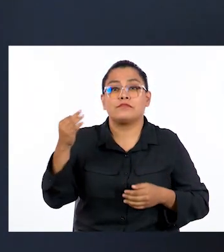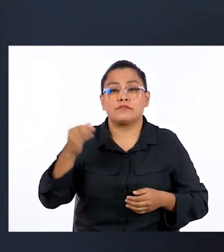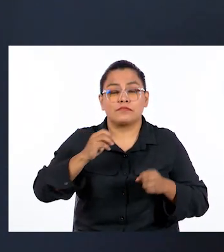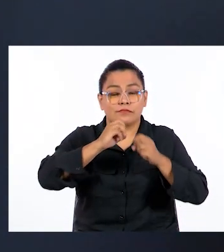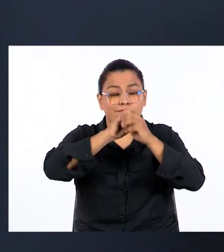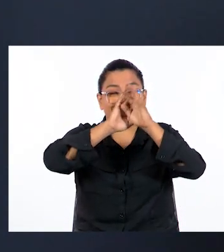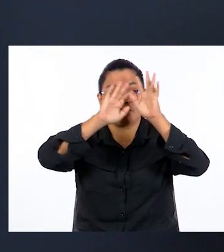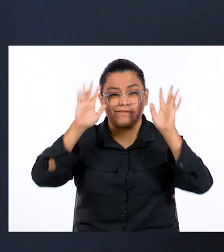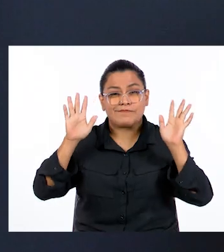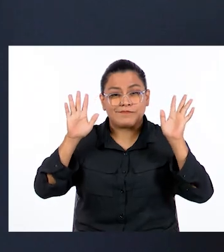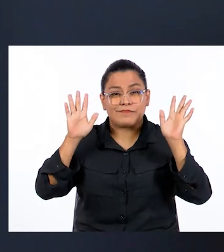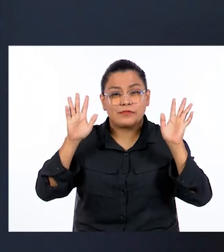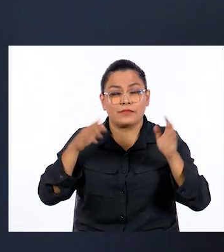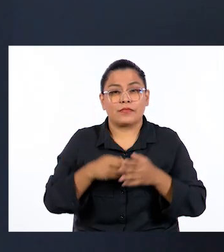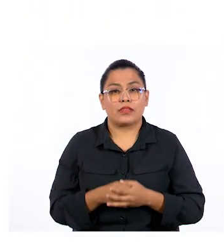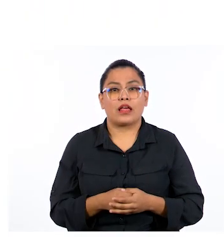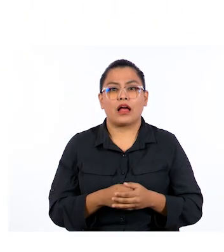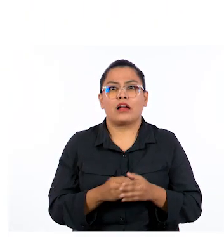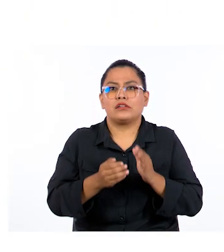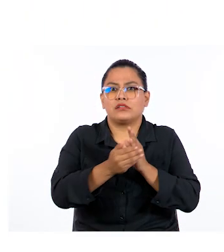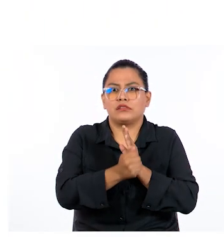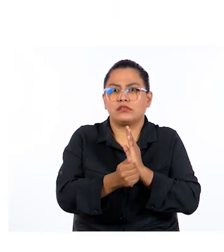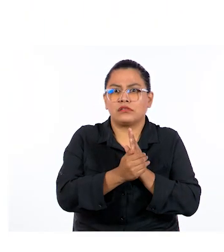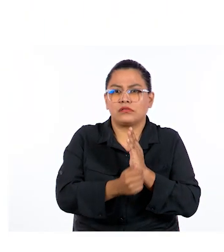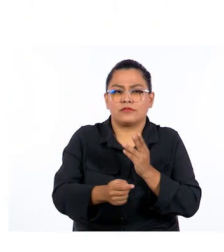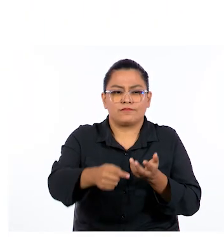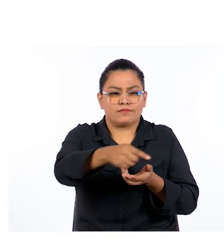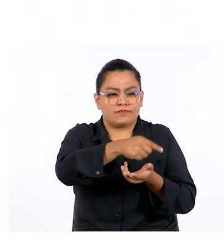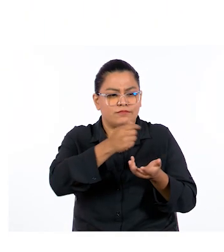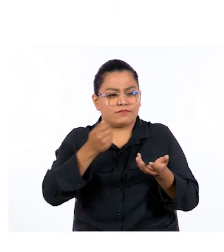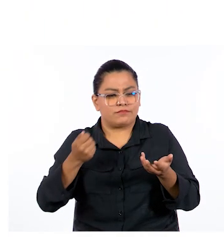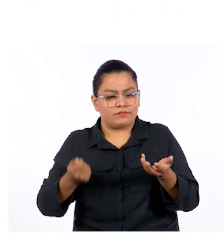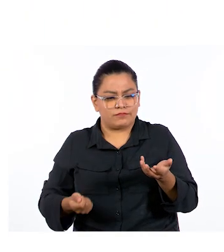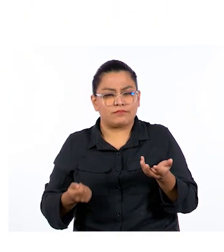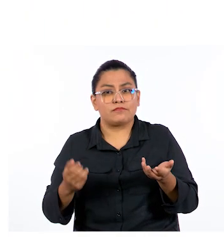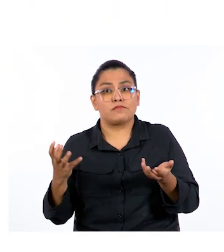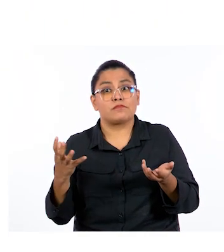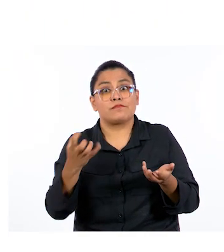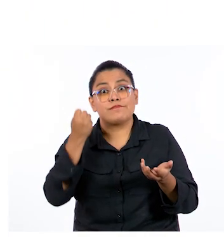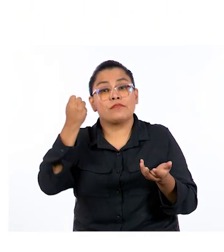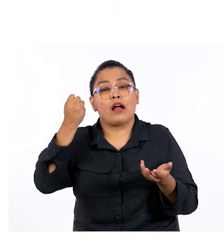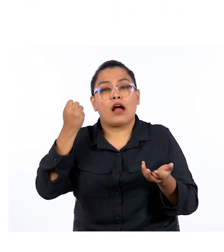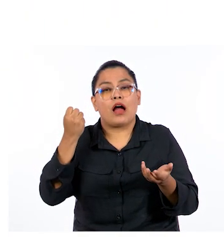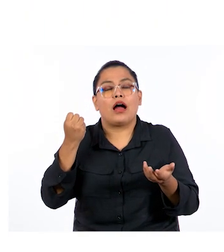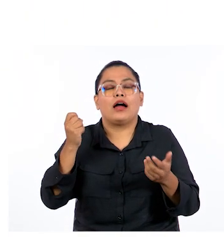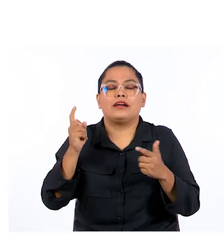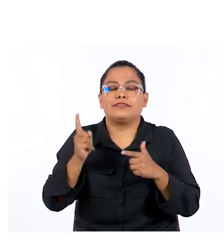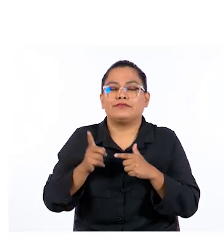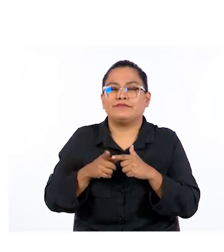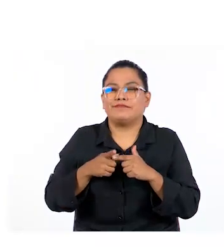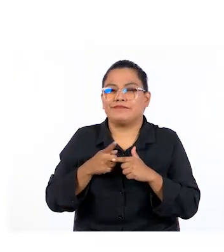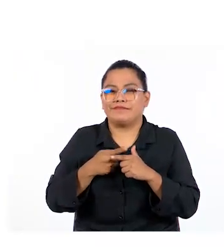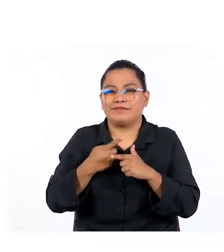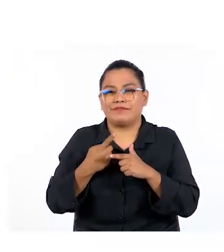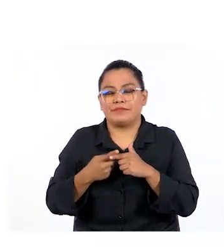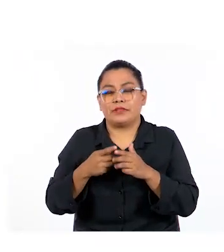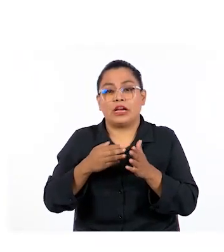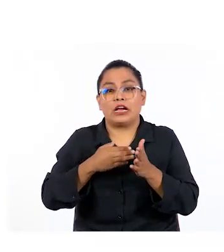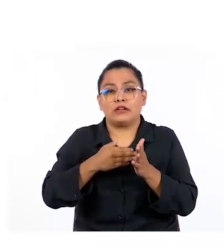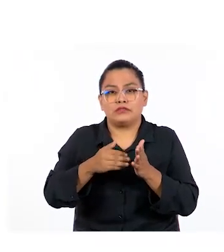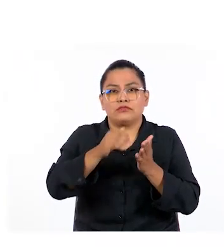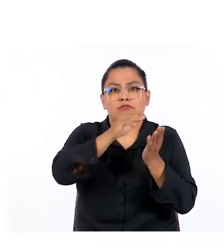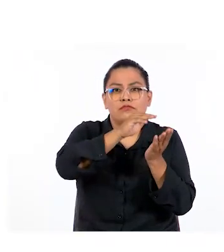estas competencias que queremos que nuestros estudiantes alcancen. Para ello, al inicio de cada unidad se nos plantean